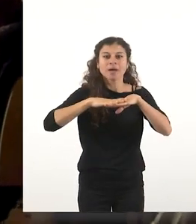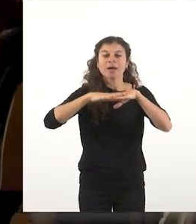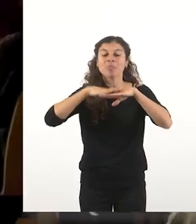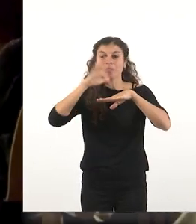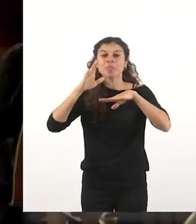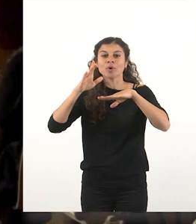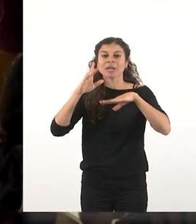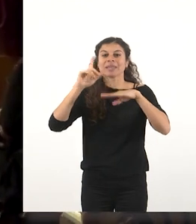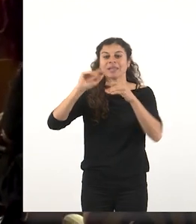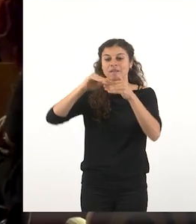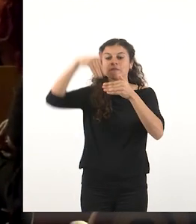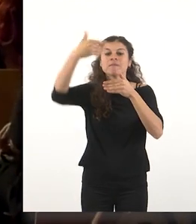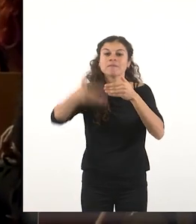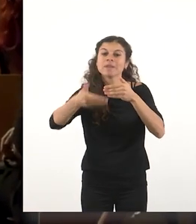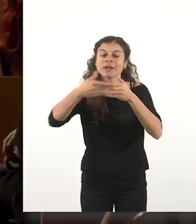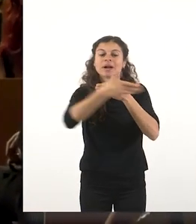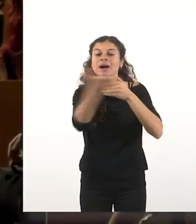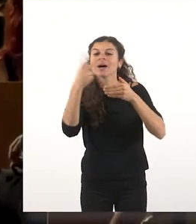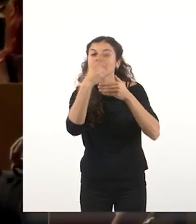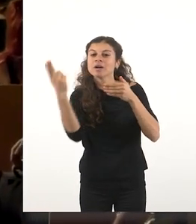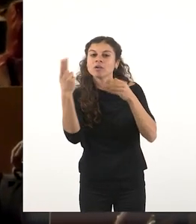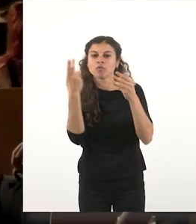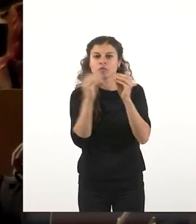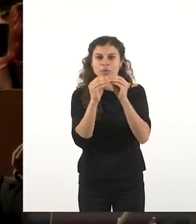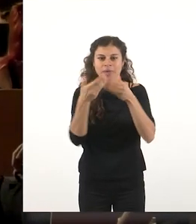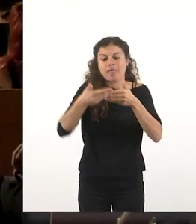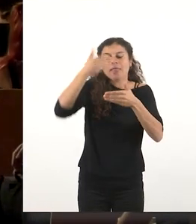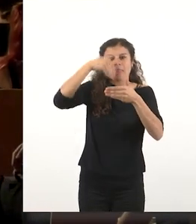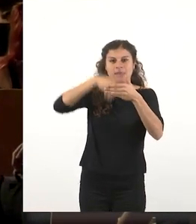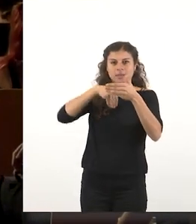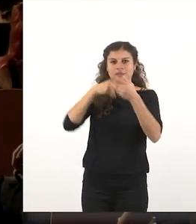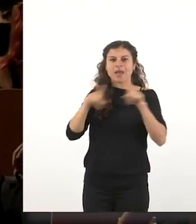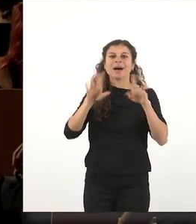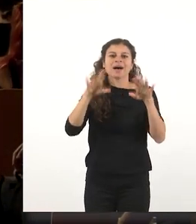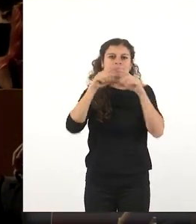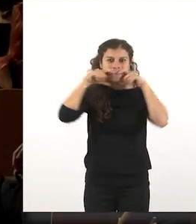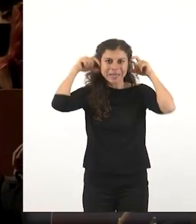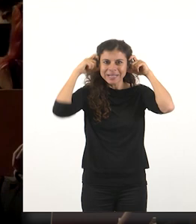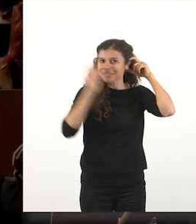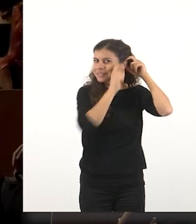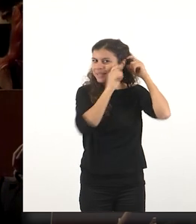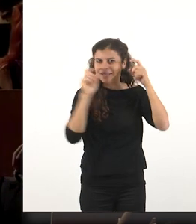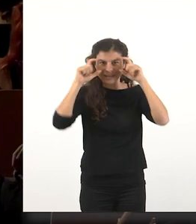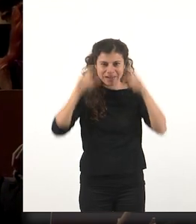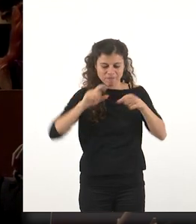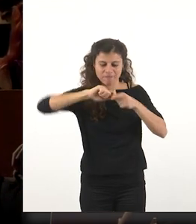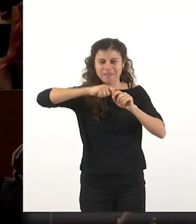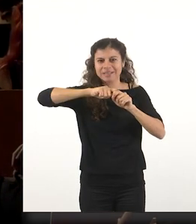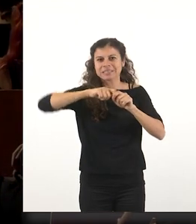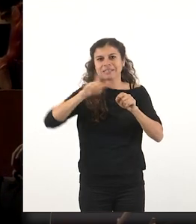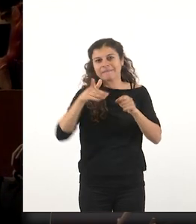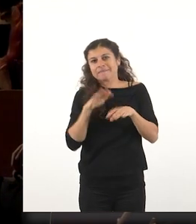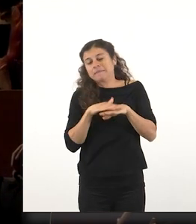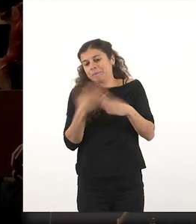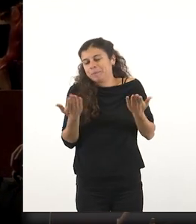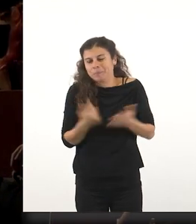afuera es de una forma y de puertas para adentro a este tío... Que se me ha enganchado la mascarilla, nena. ¿Qué quieres? Que esto es